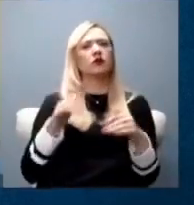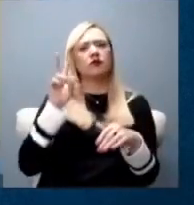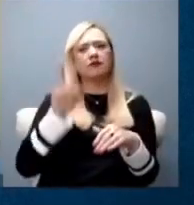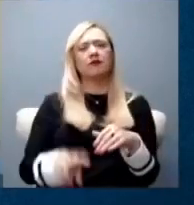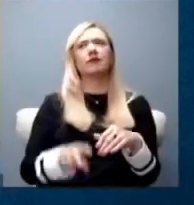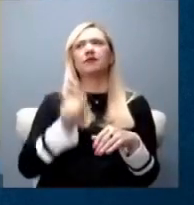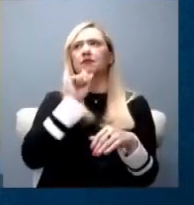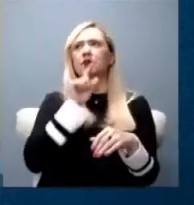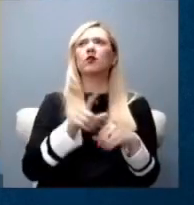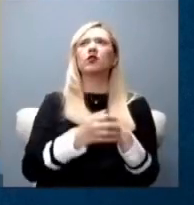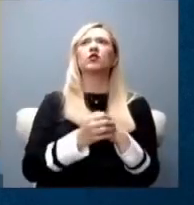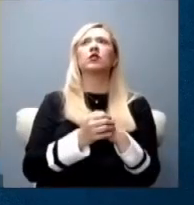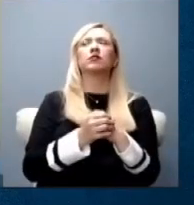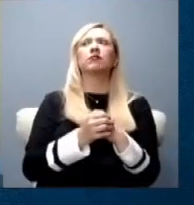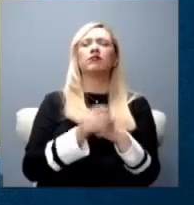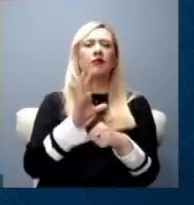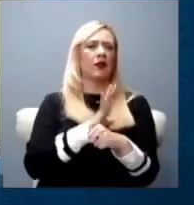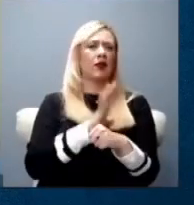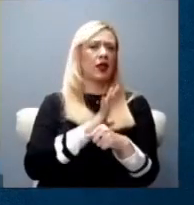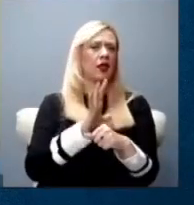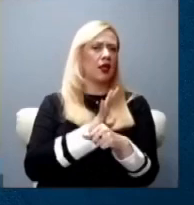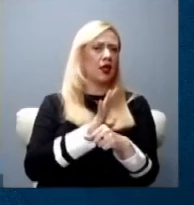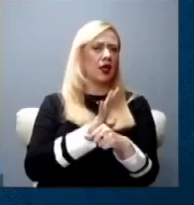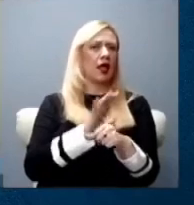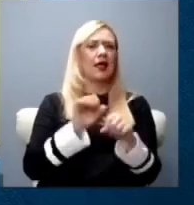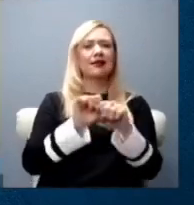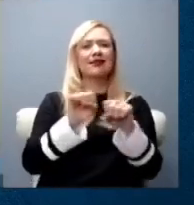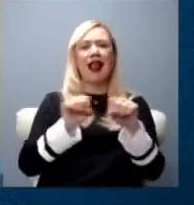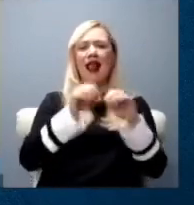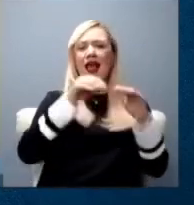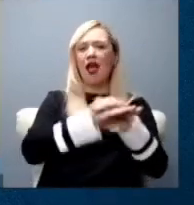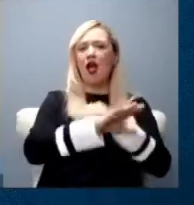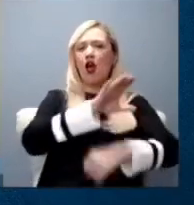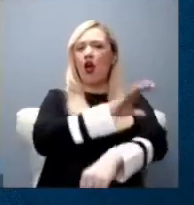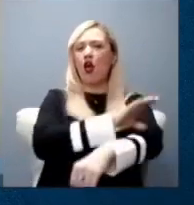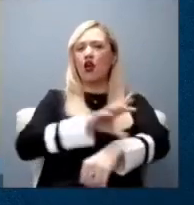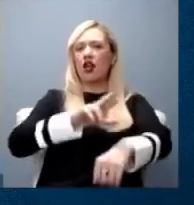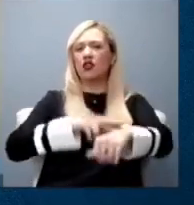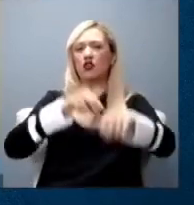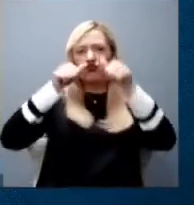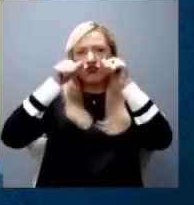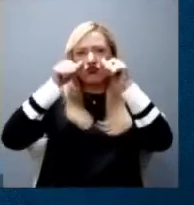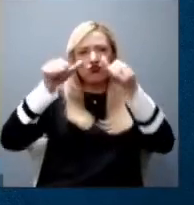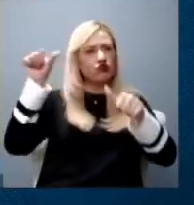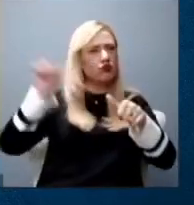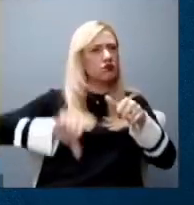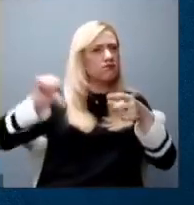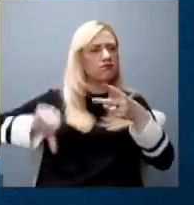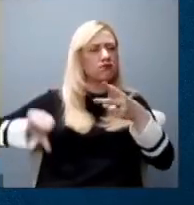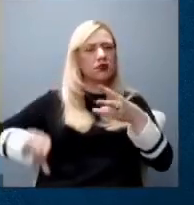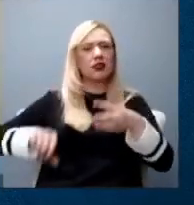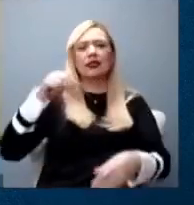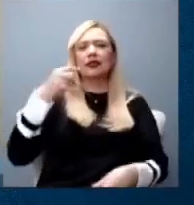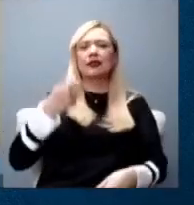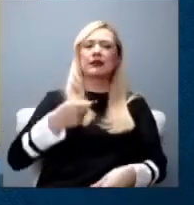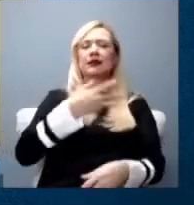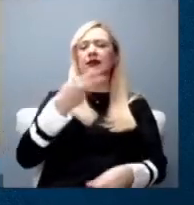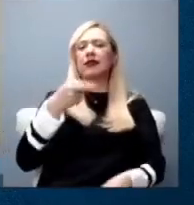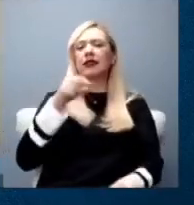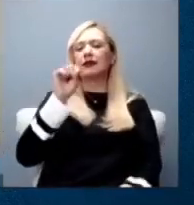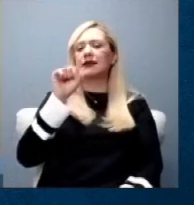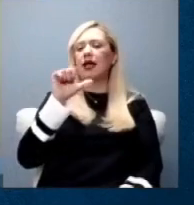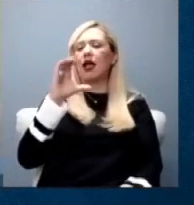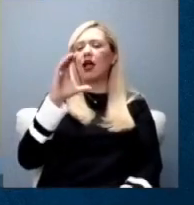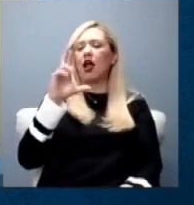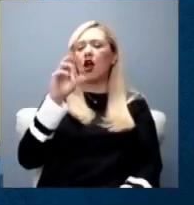respuesta a crisis, hay unas salas de coordinación y respuesta oportuna integrada que se les conoce como SACROI, que han sido creadas para dar seguimiento a